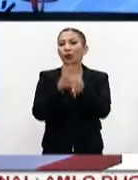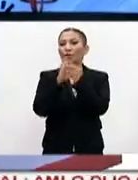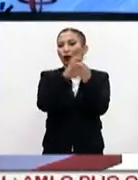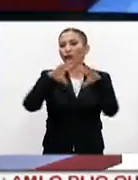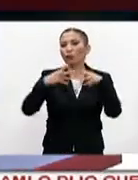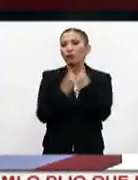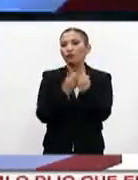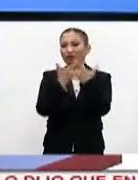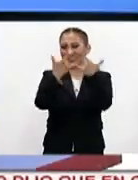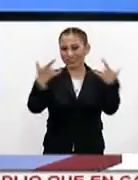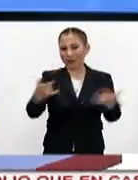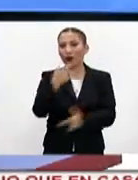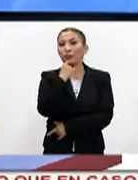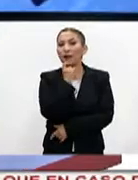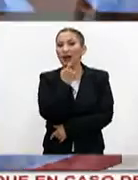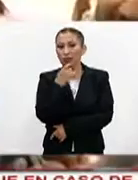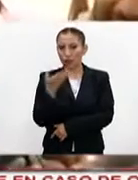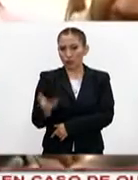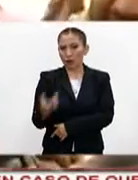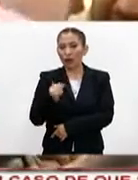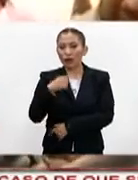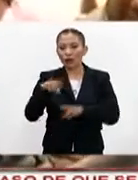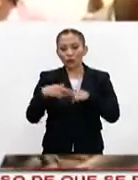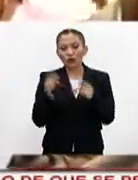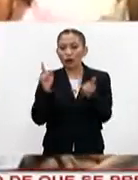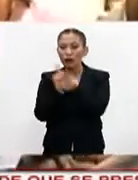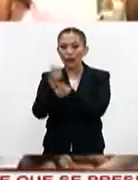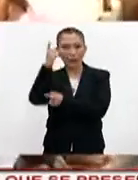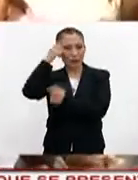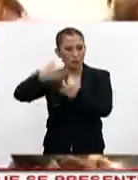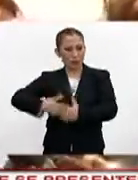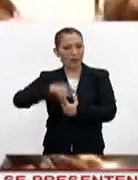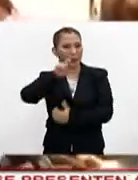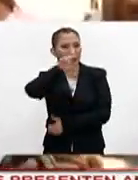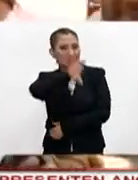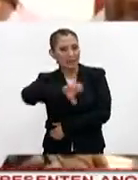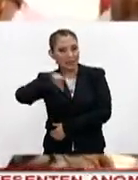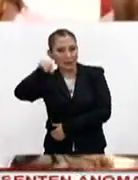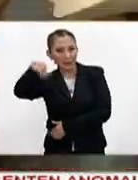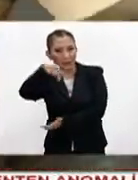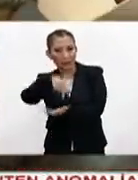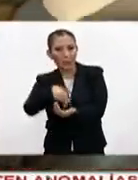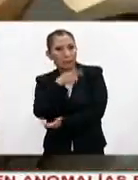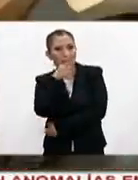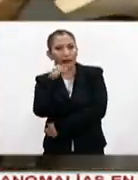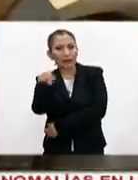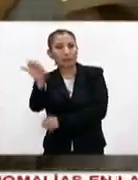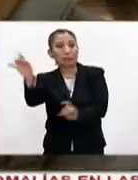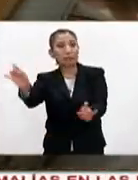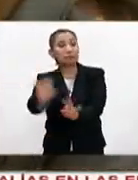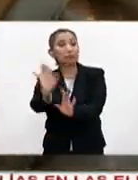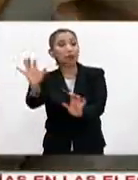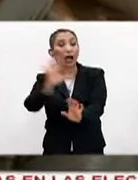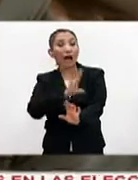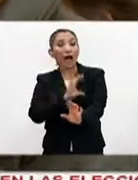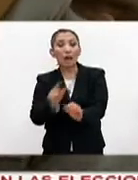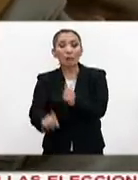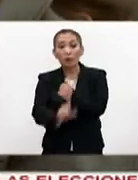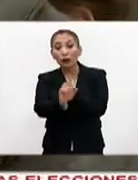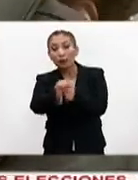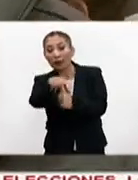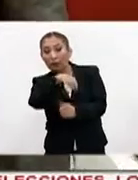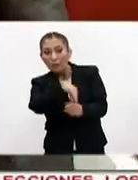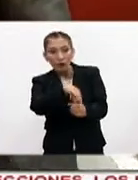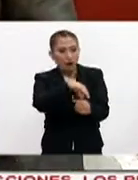coalición Juntos Haremos Historia, Andrés Manuel López Obrador, se reunió con empresarios en Aguascalientes. Ahí dijo que en caso de que se presenten anomalías